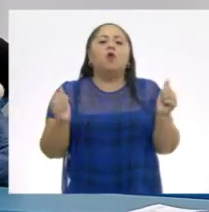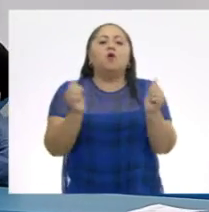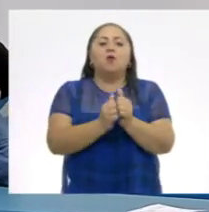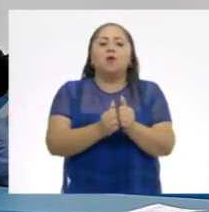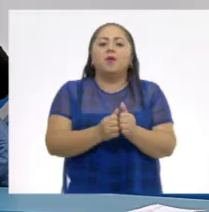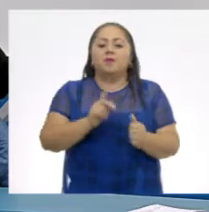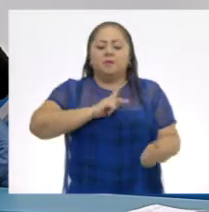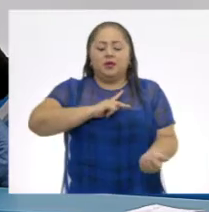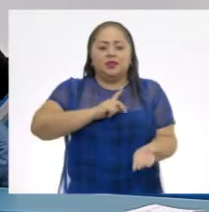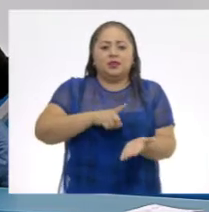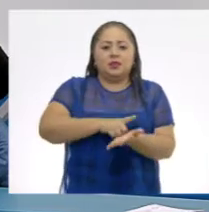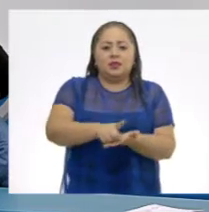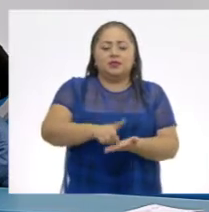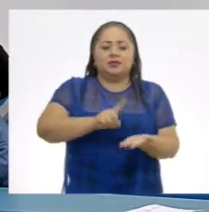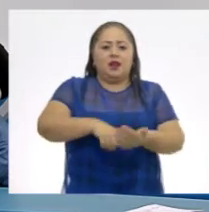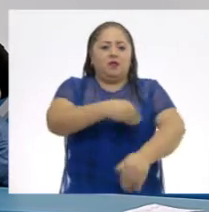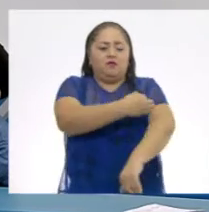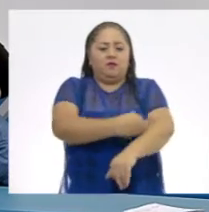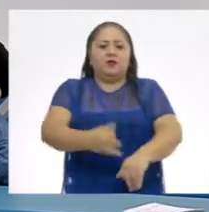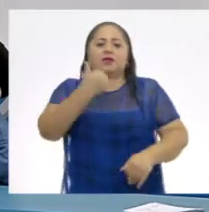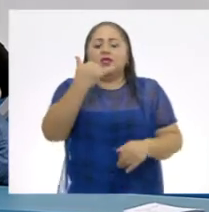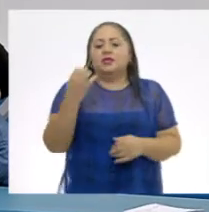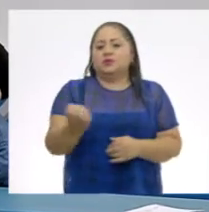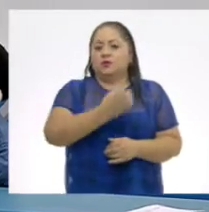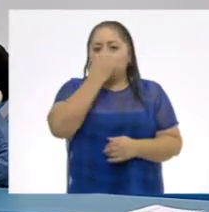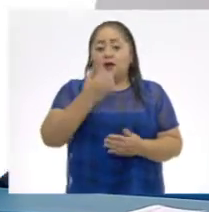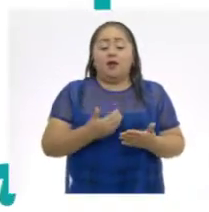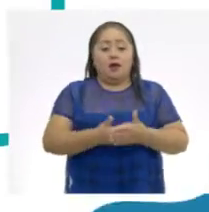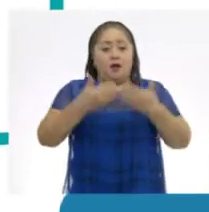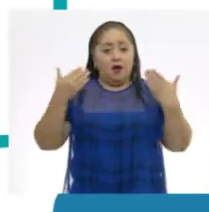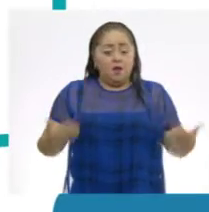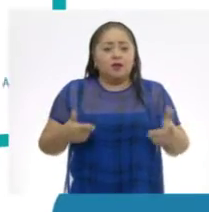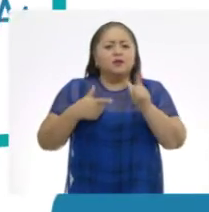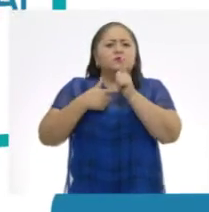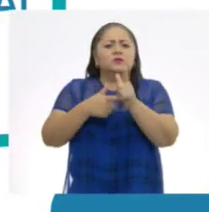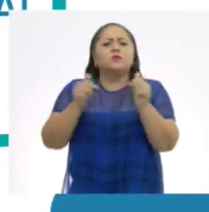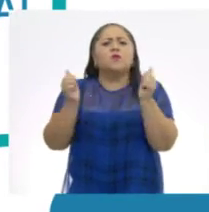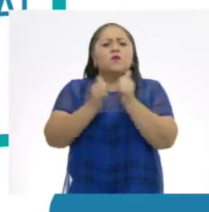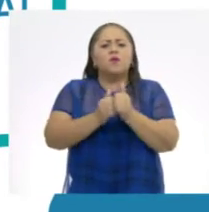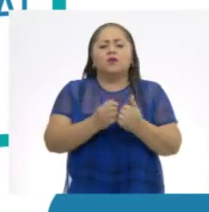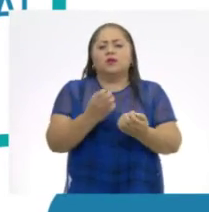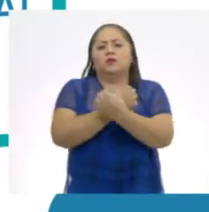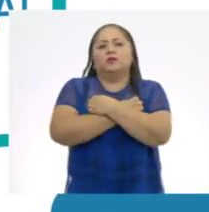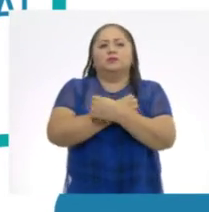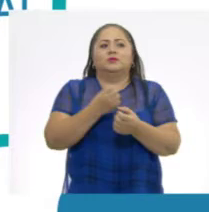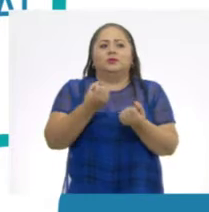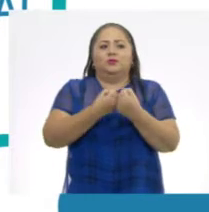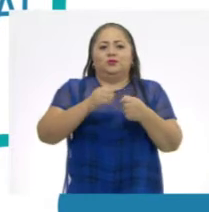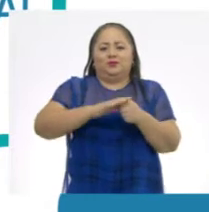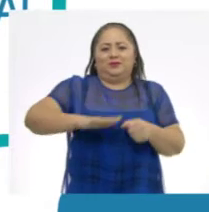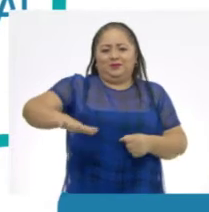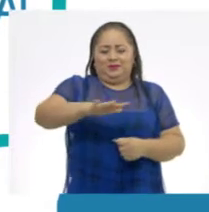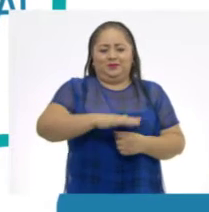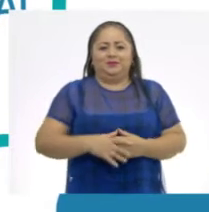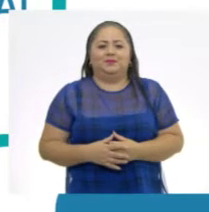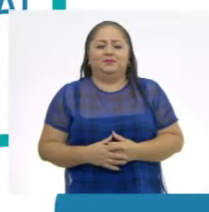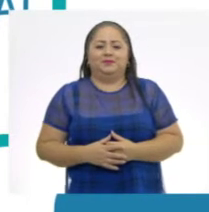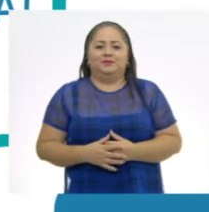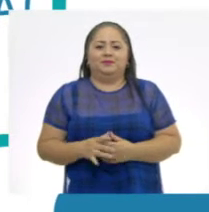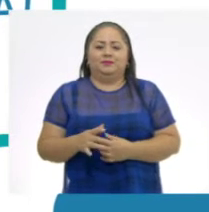con mis derechos en la familia y escuela. Y ahora continuamos con educación socioemocional.